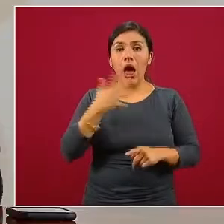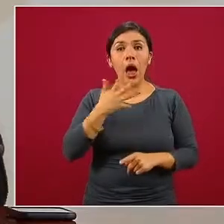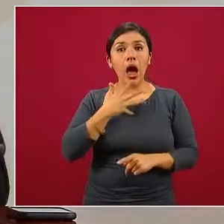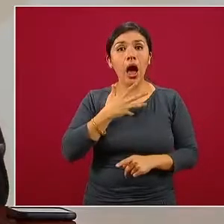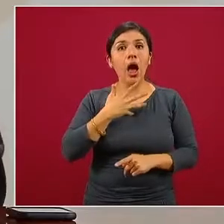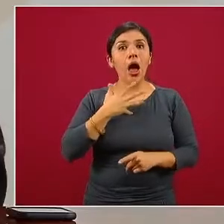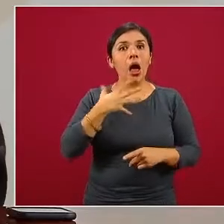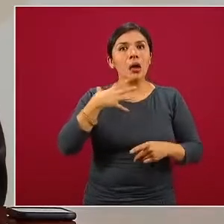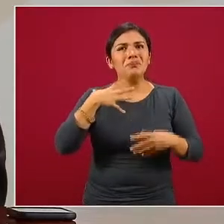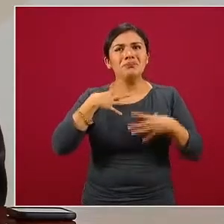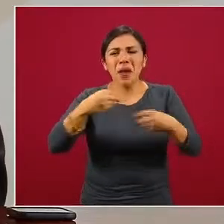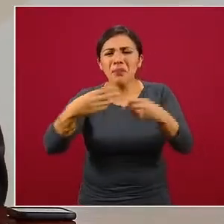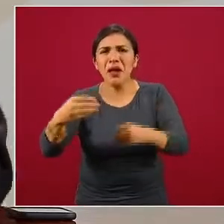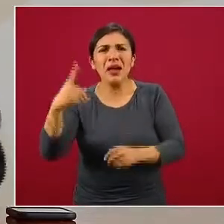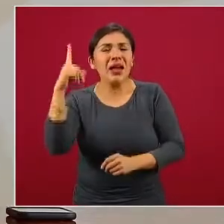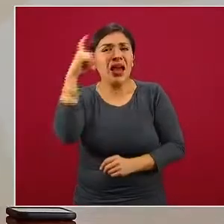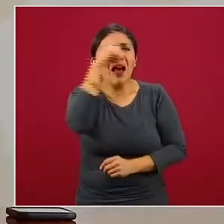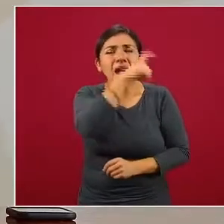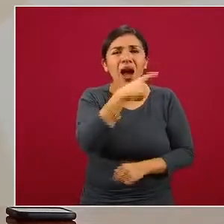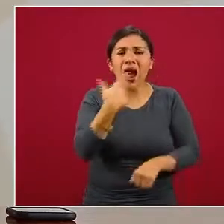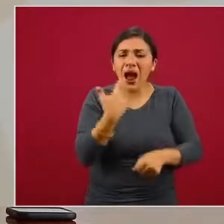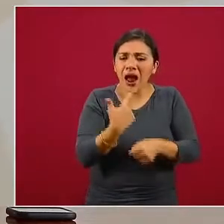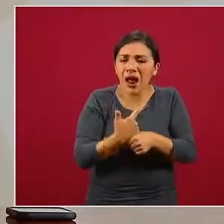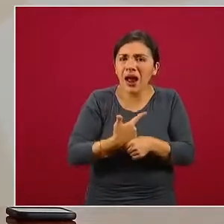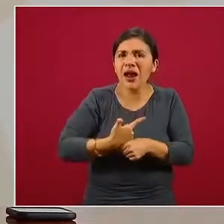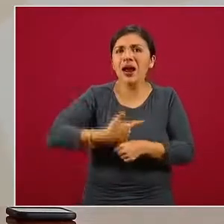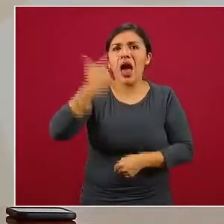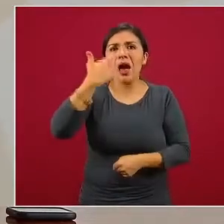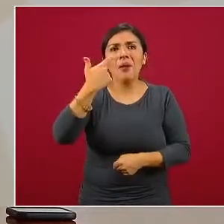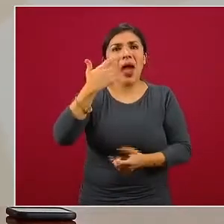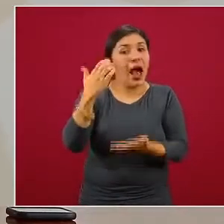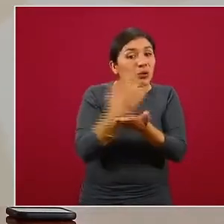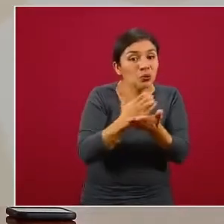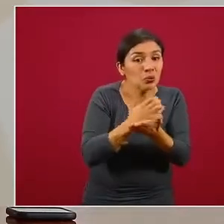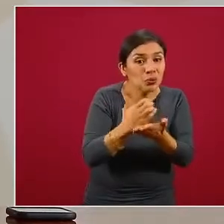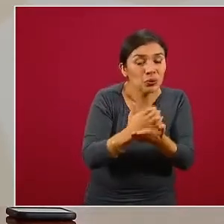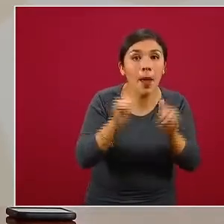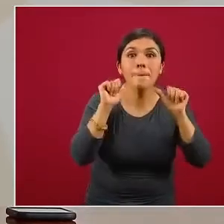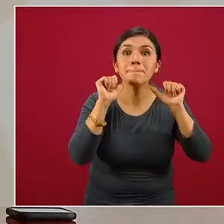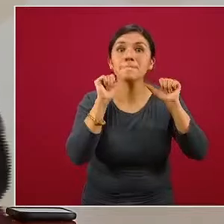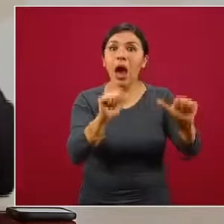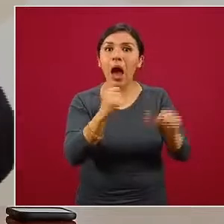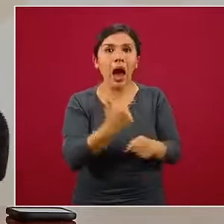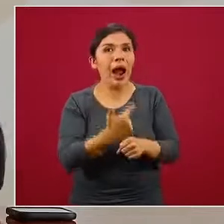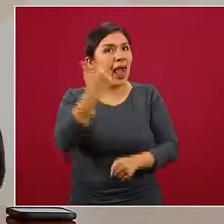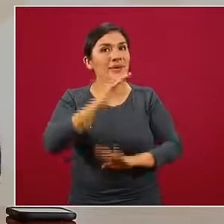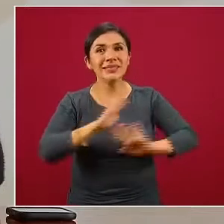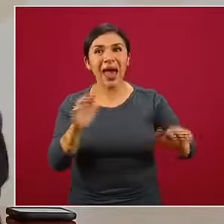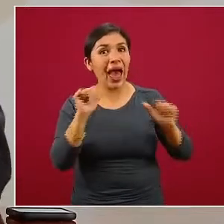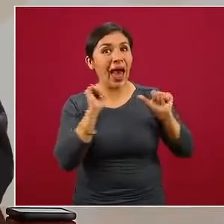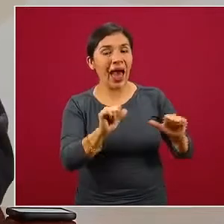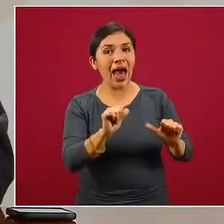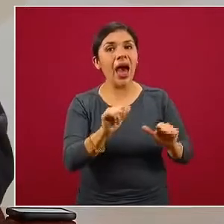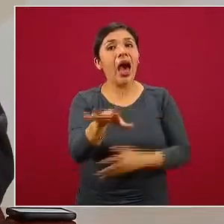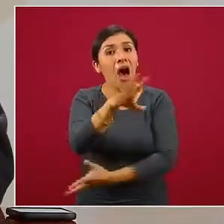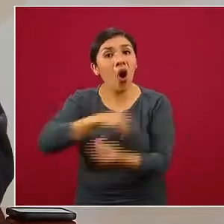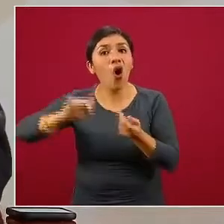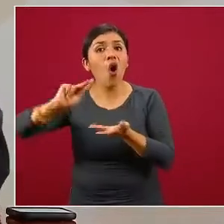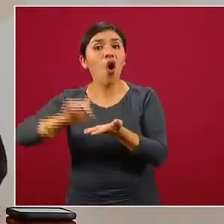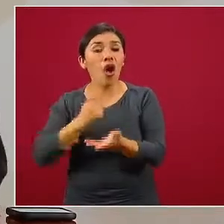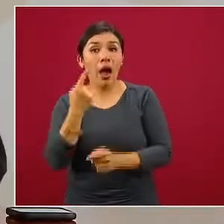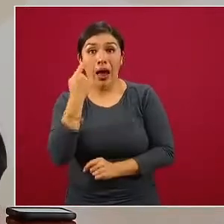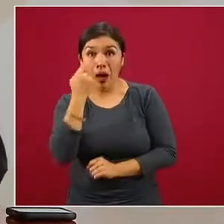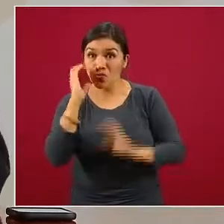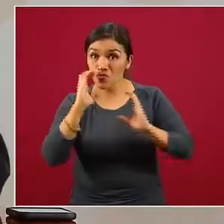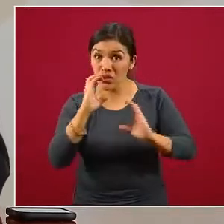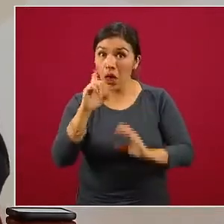el curso de complicaciones después de que fue dado de alta o considerado como que no era grave. Entonces, ojo con eso también. Si después